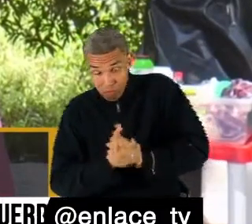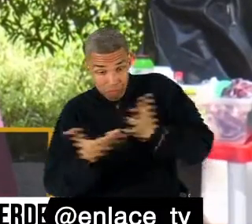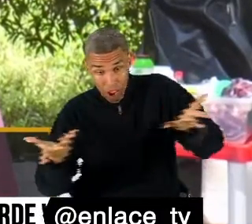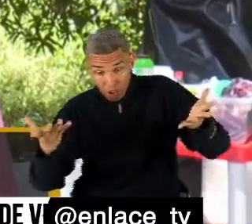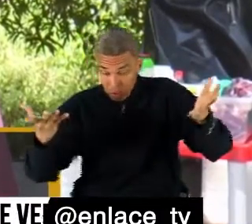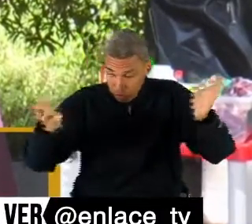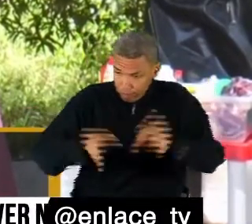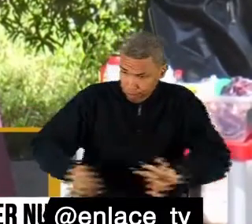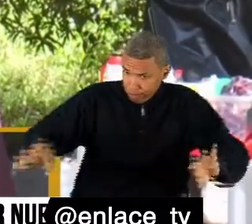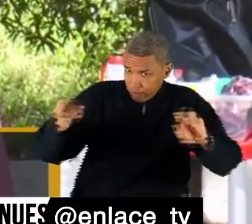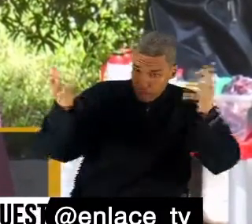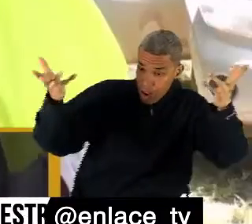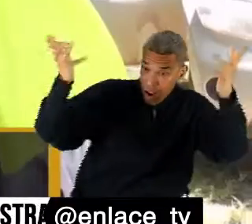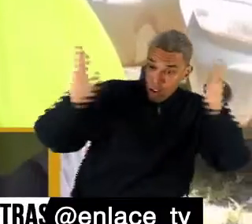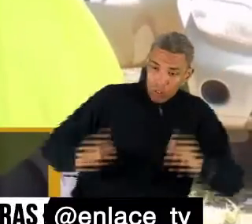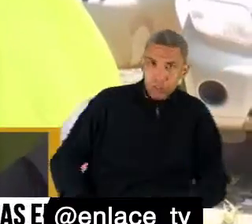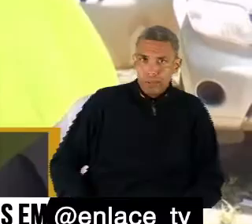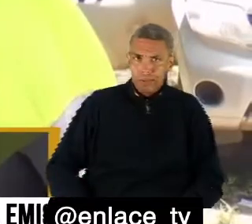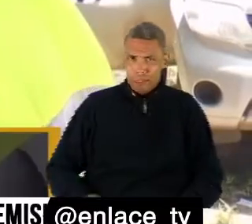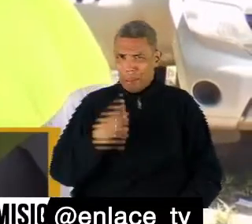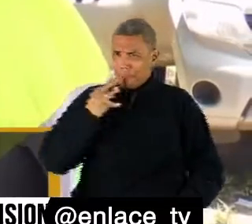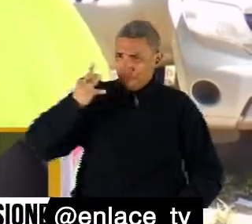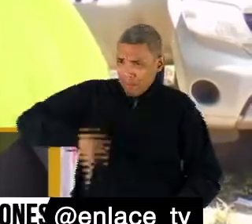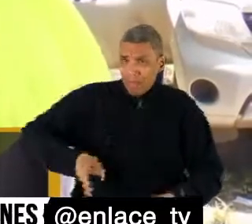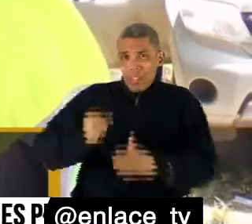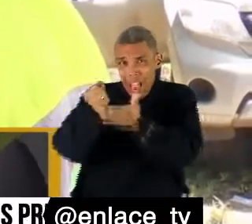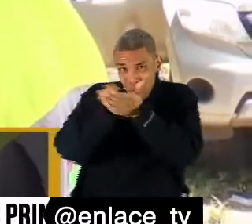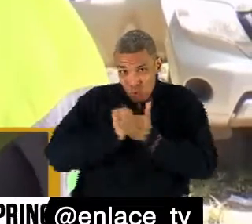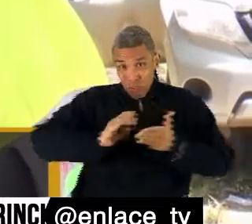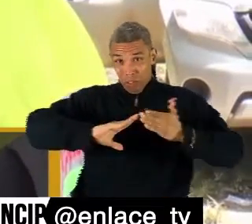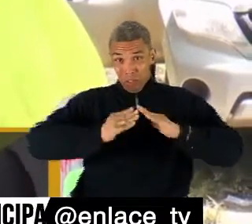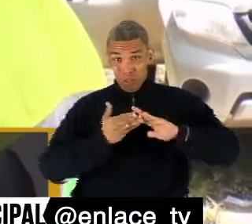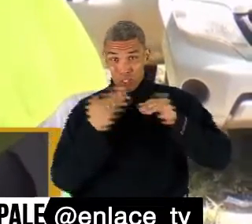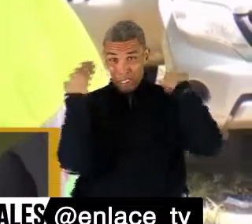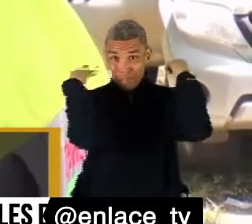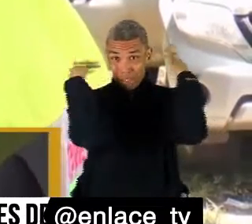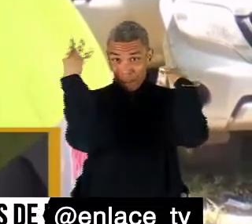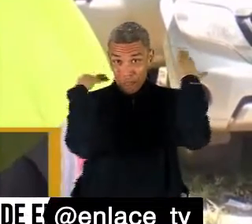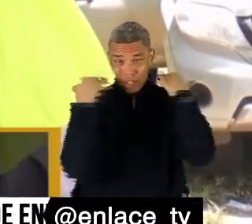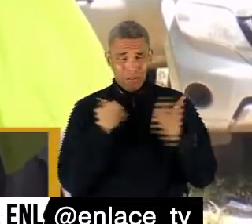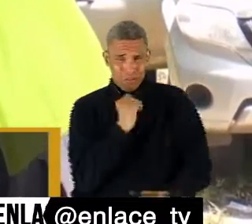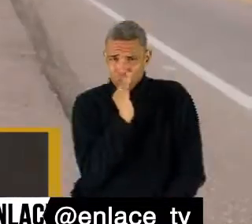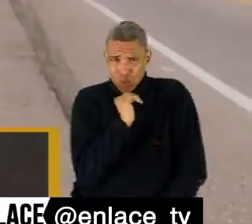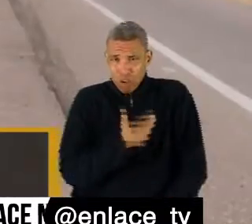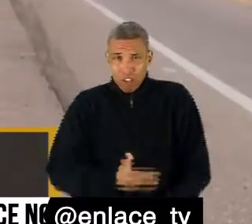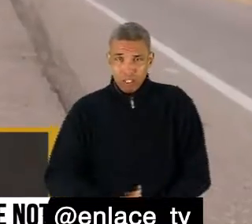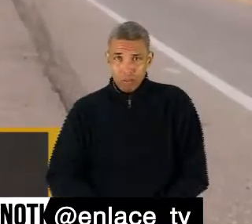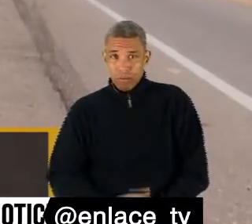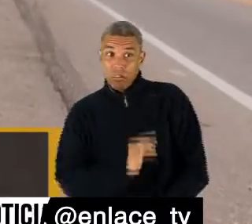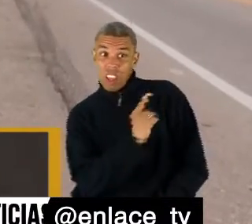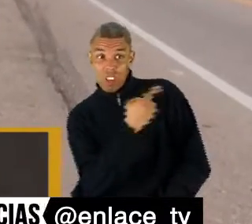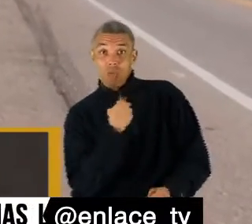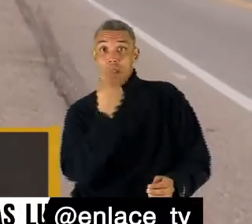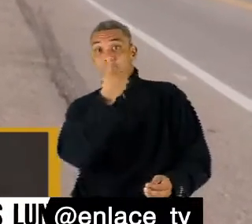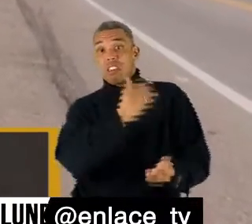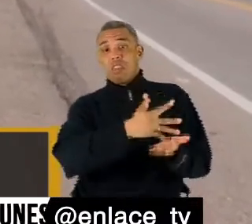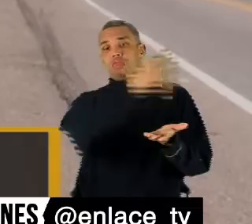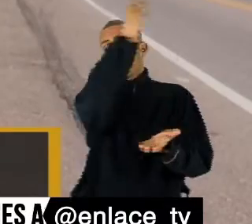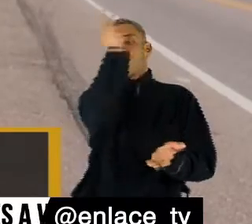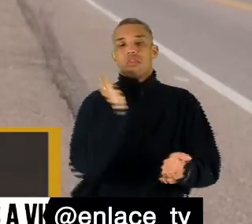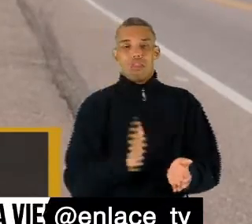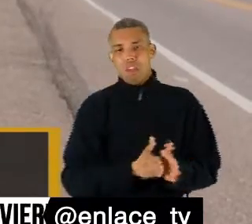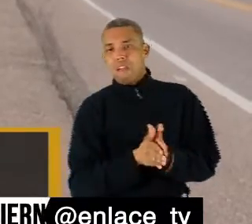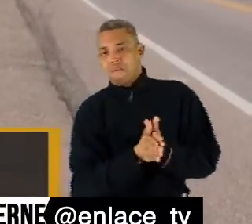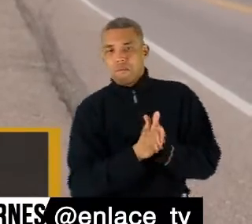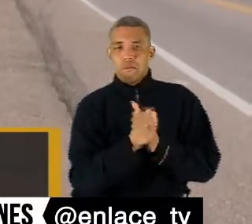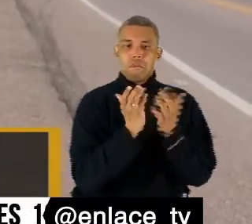las grandes multinacionales, porque hoy vemos que se ha hablado, se ha tenido una mesa con las FARC, le han venido dando vueltas y no ha habido un